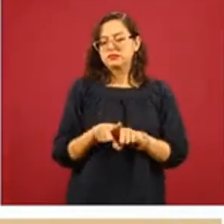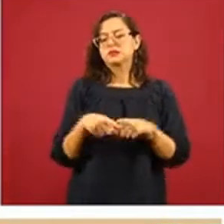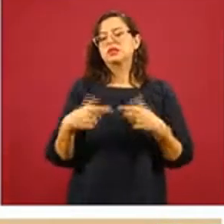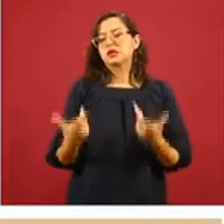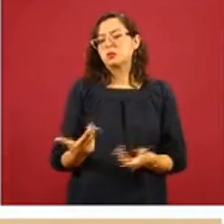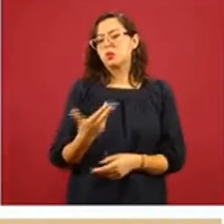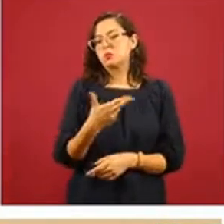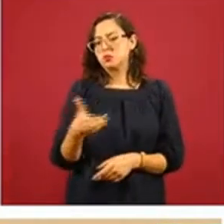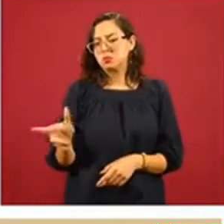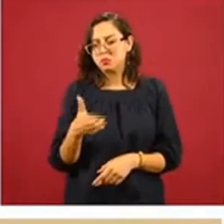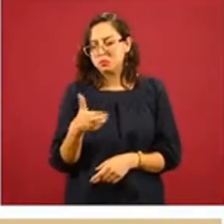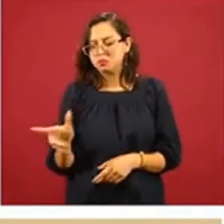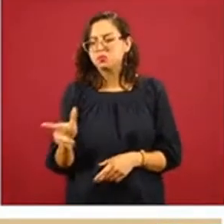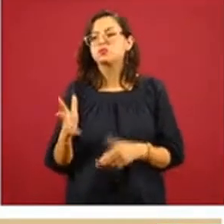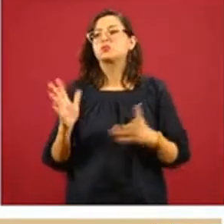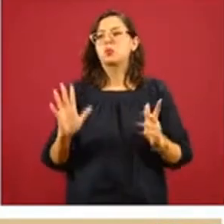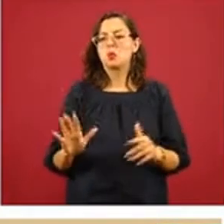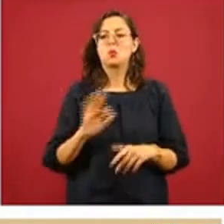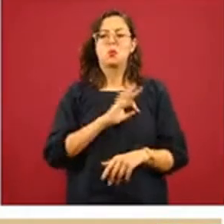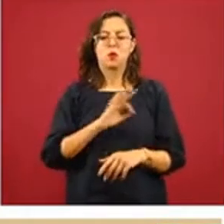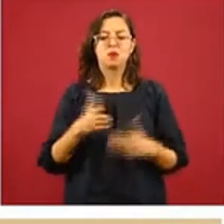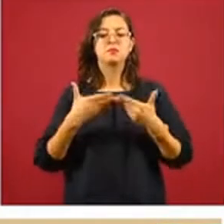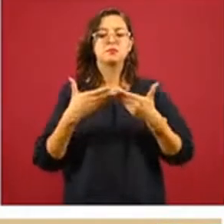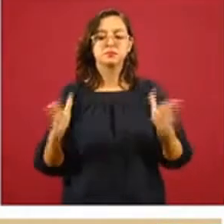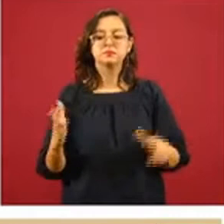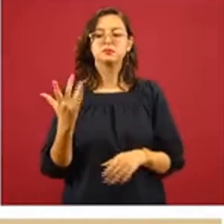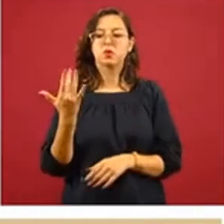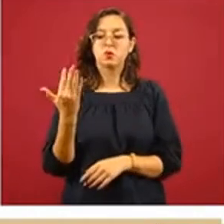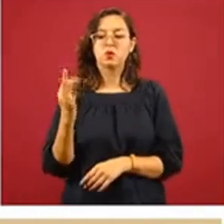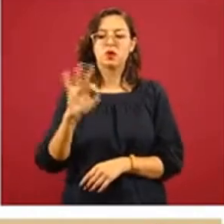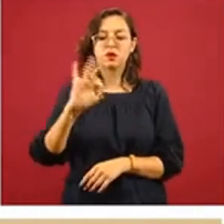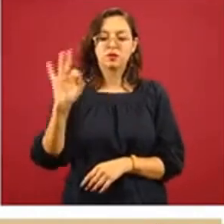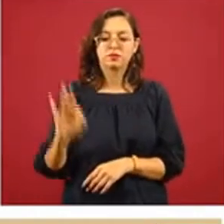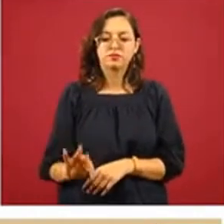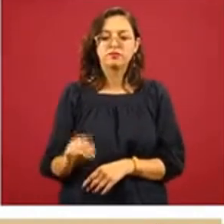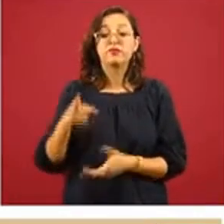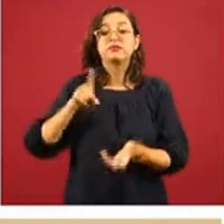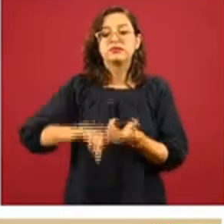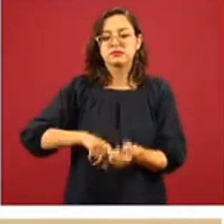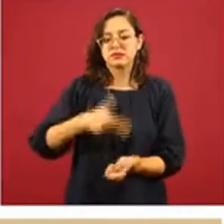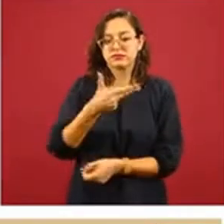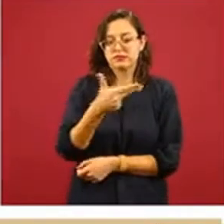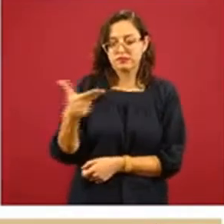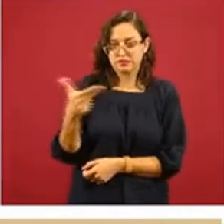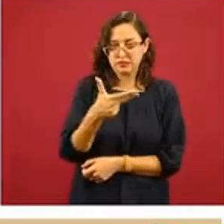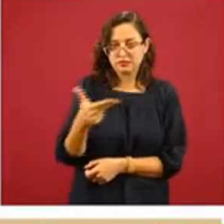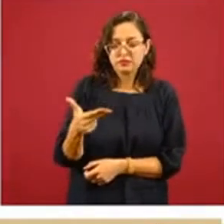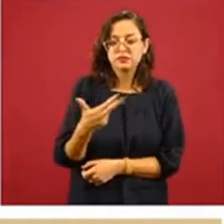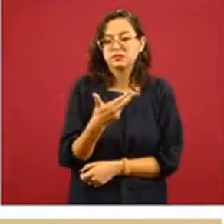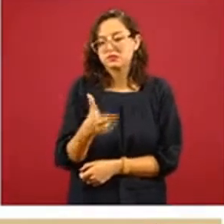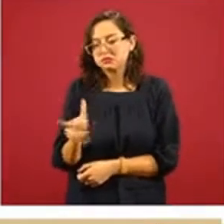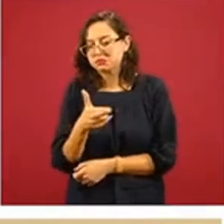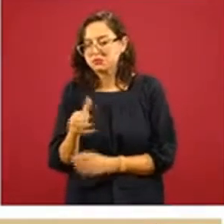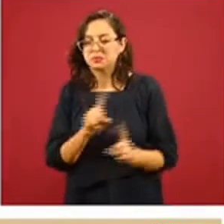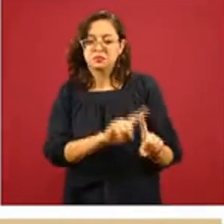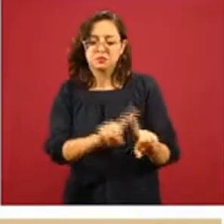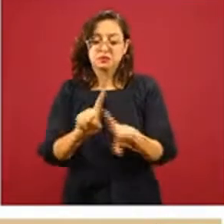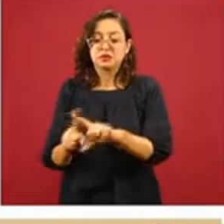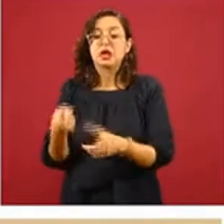áreas comunes también al 50%, que incluye las áreas, lógicamente, de restaurantes y servicios